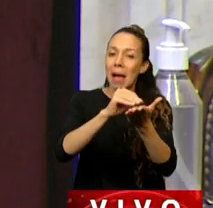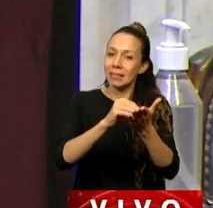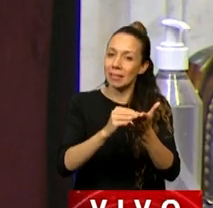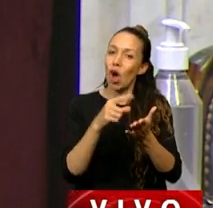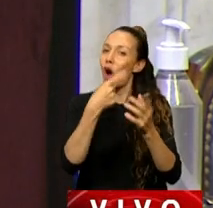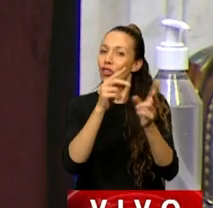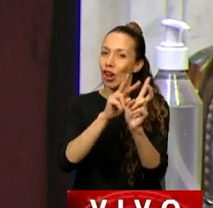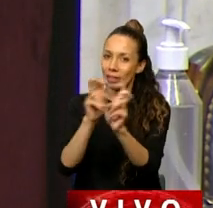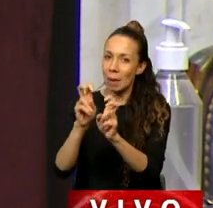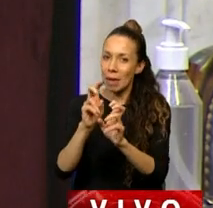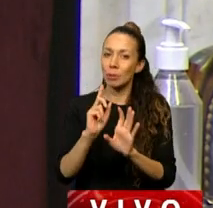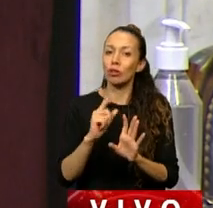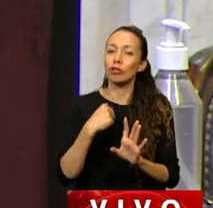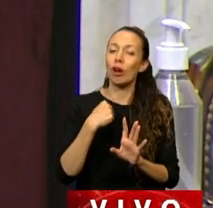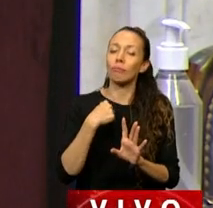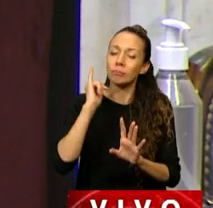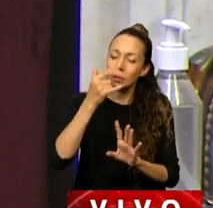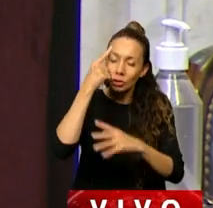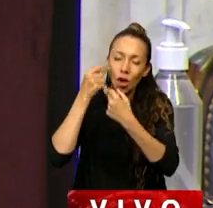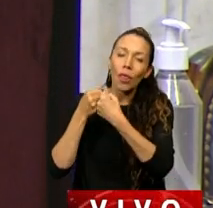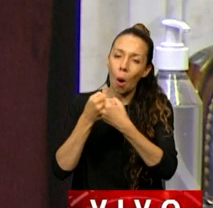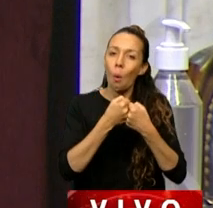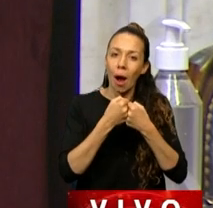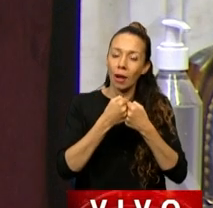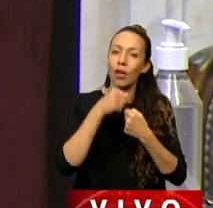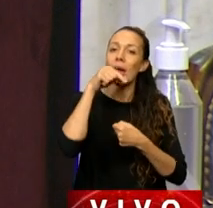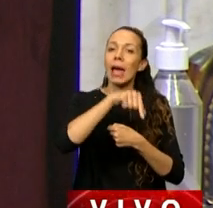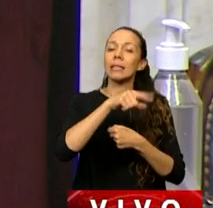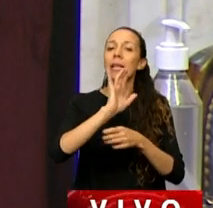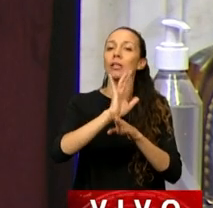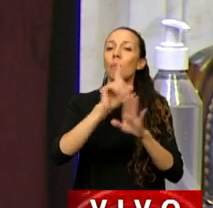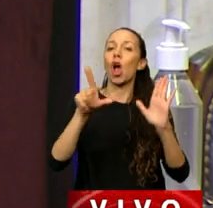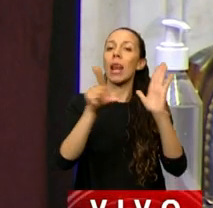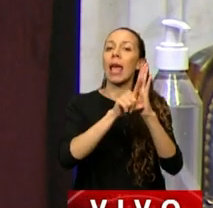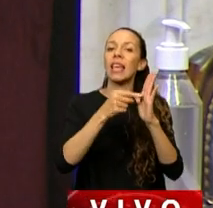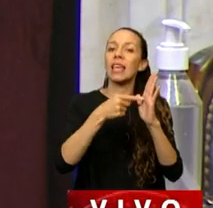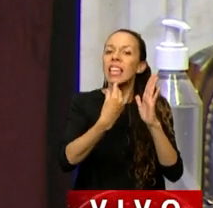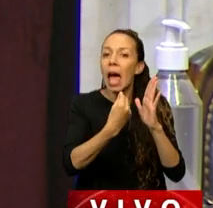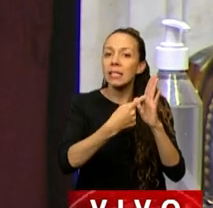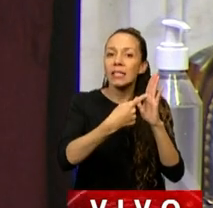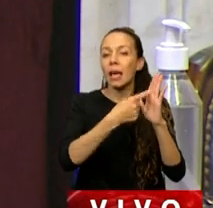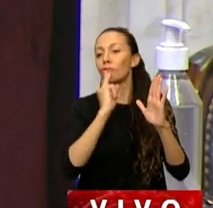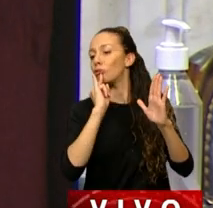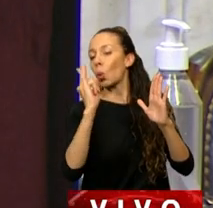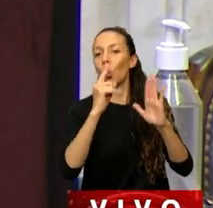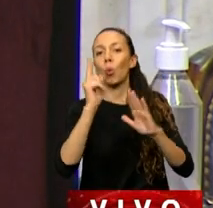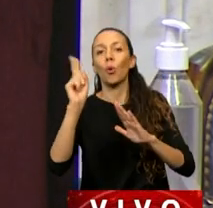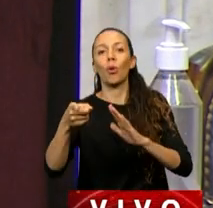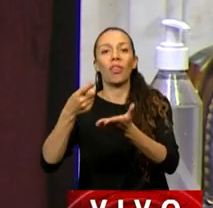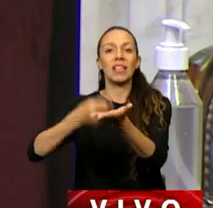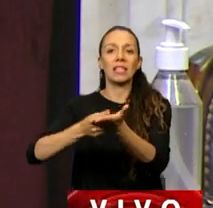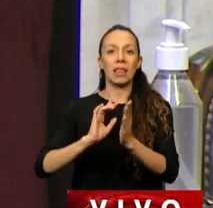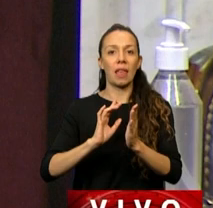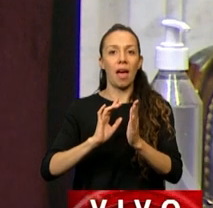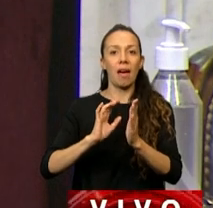lugar de un marco regulatorio, estamos hablando de un marco delegatorio, porque lo que se hace es delegar en esta